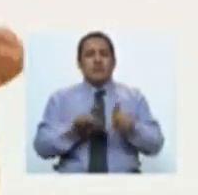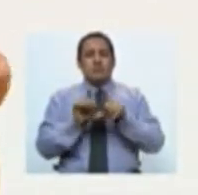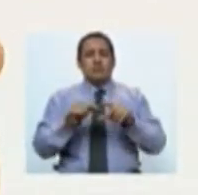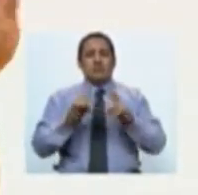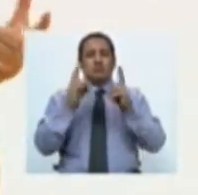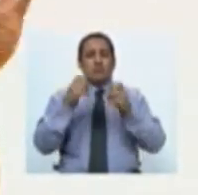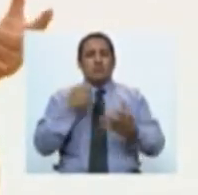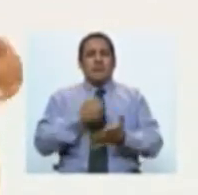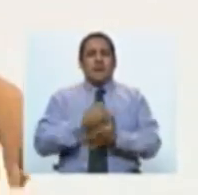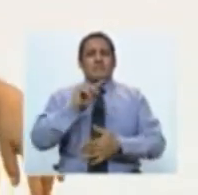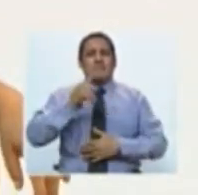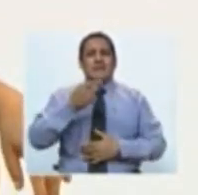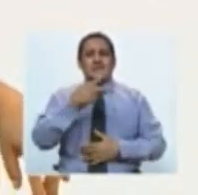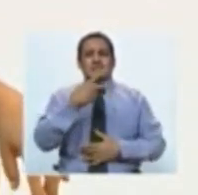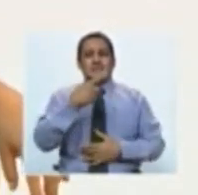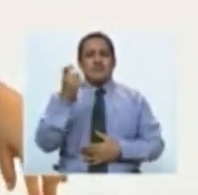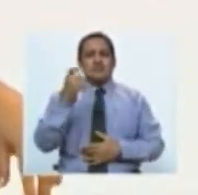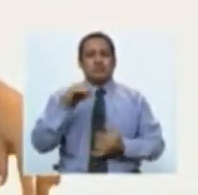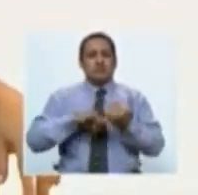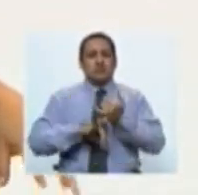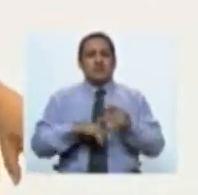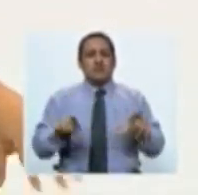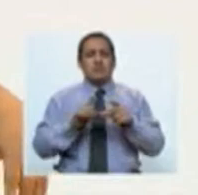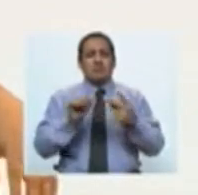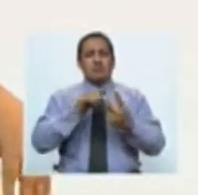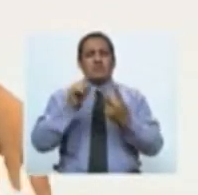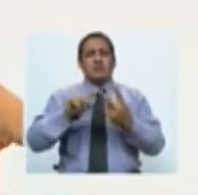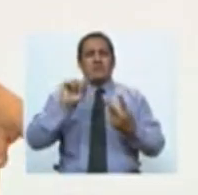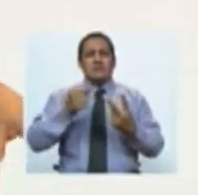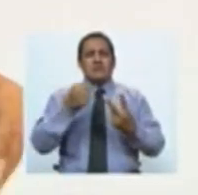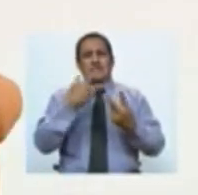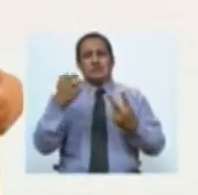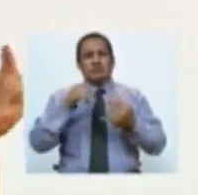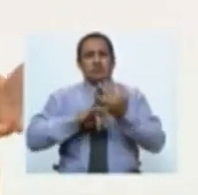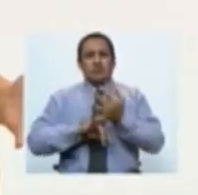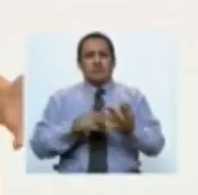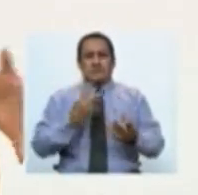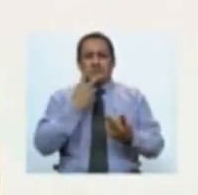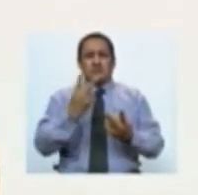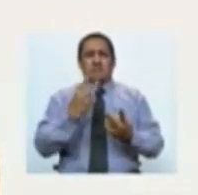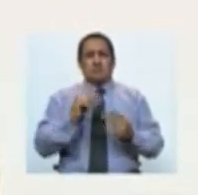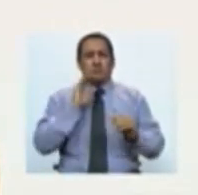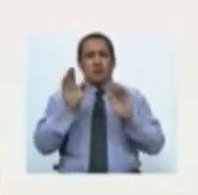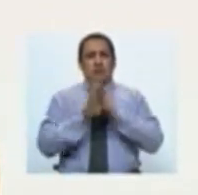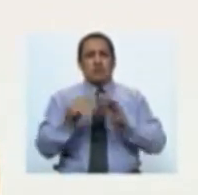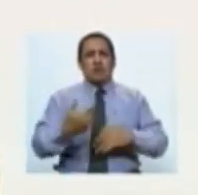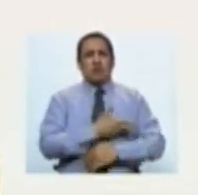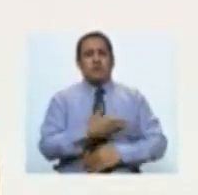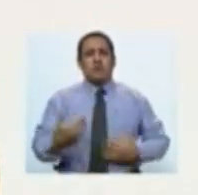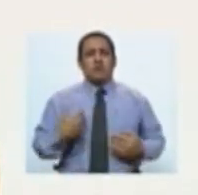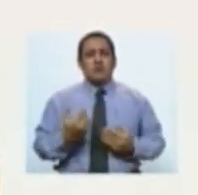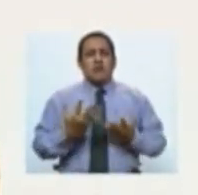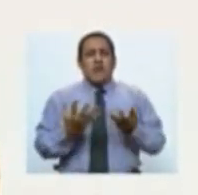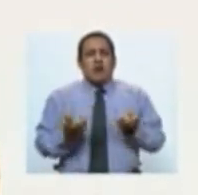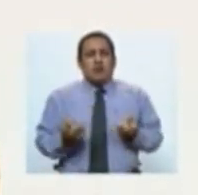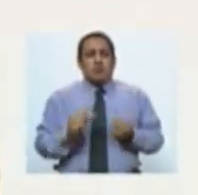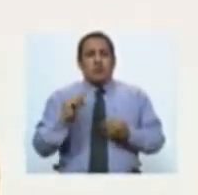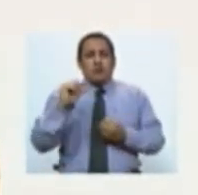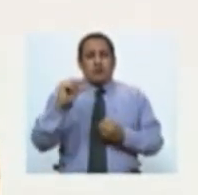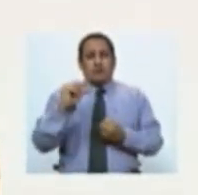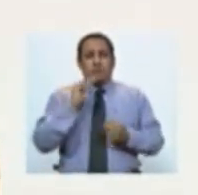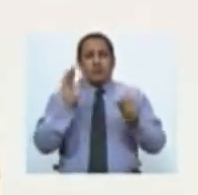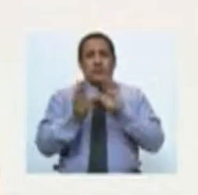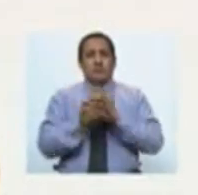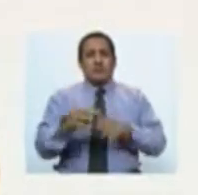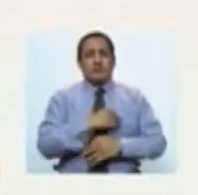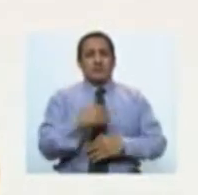un contratado te cuesta 1.100 soles mensuales y un nombrado te cuesta 1.300 soles mensuales. O sea, el Estado se ahorra un poquito, no sé si